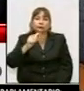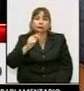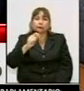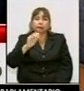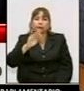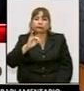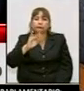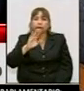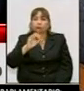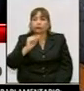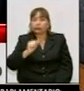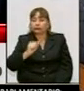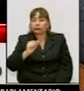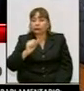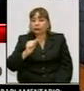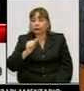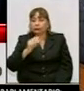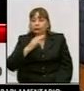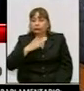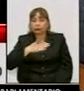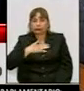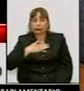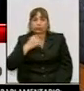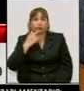Venegas? Es mi hija política.